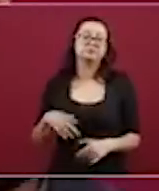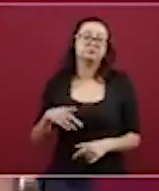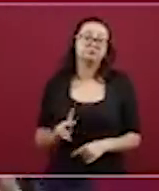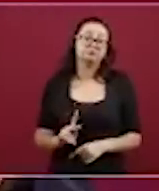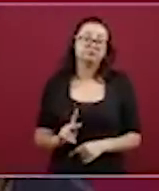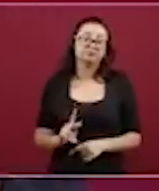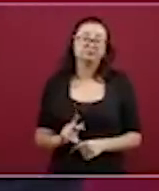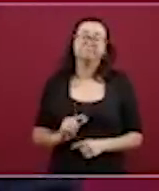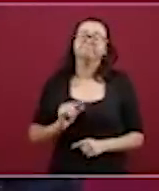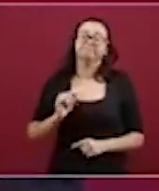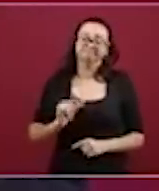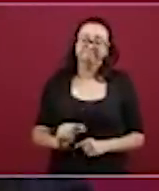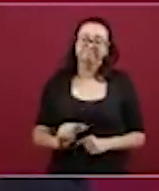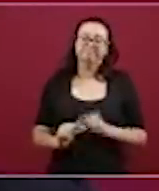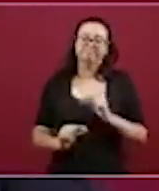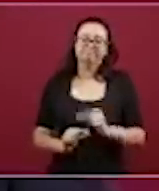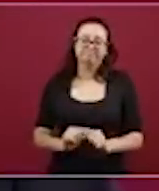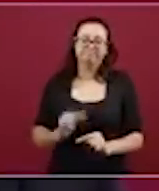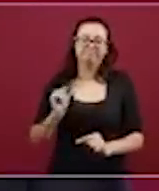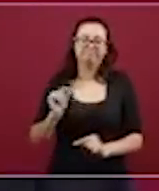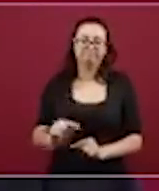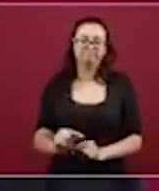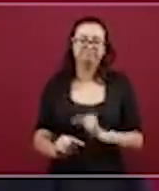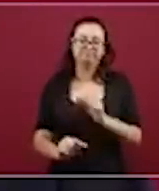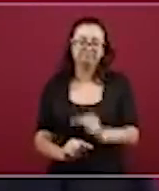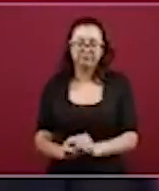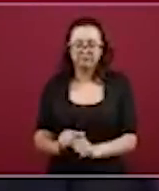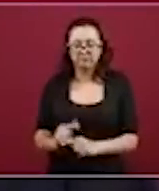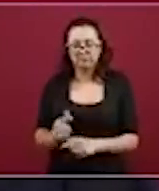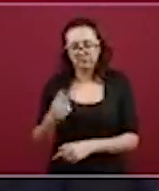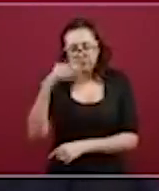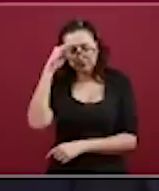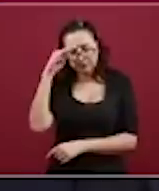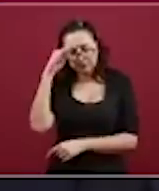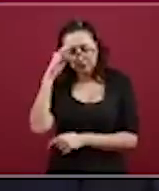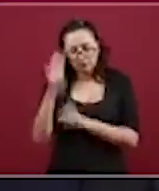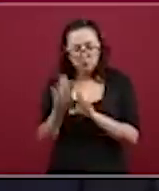gradualmente. Entonces, estamos definiendo en el caso de salud